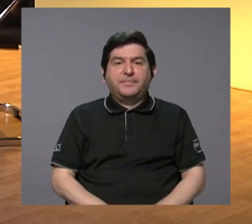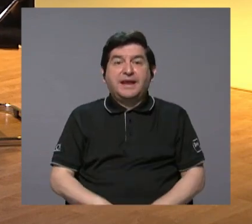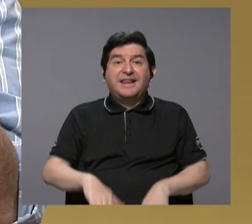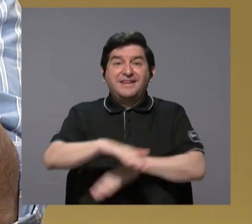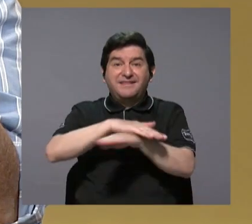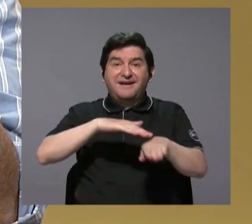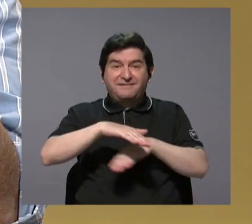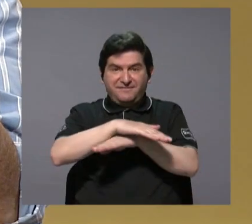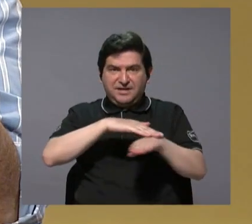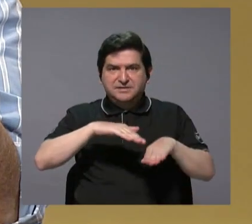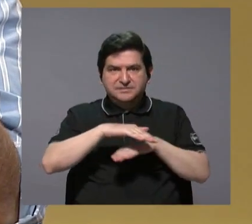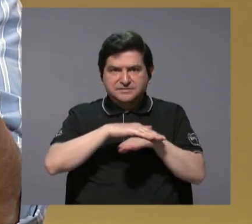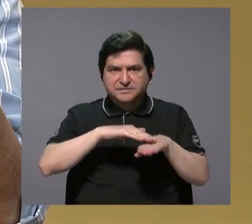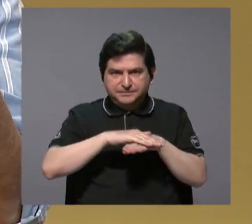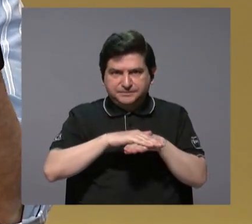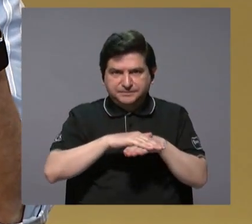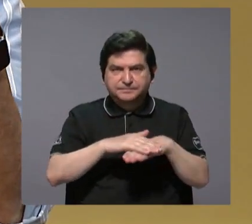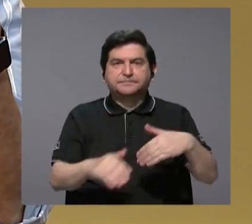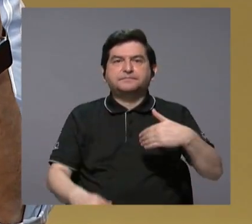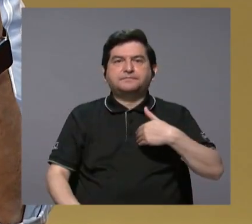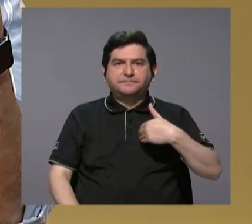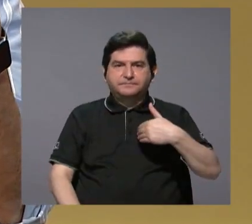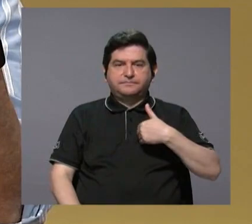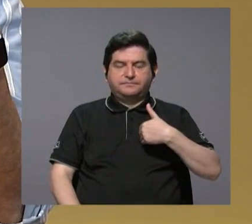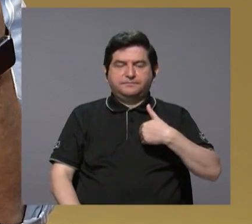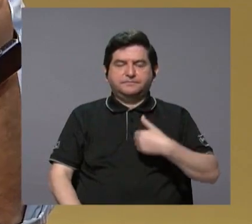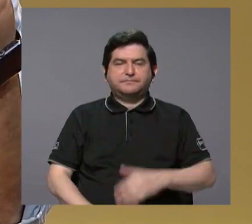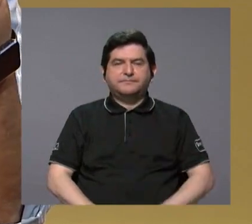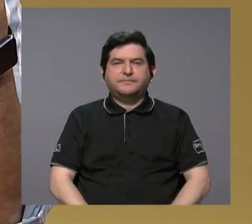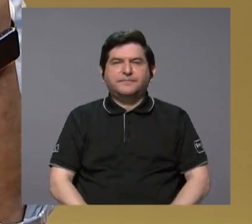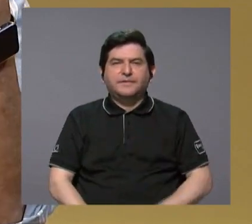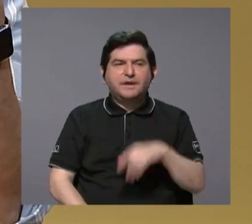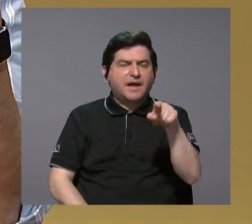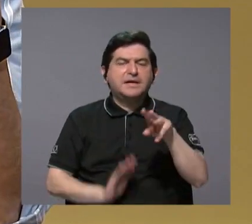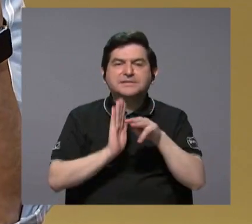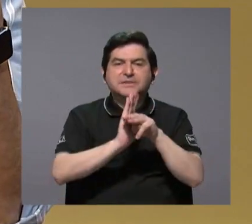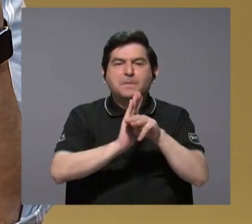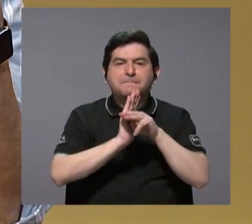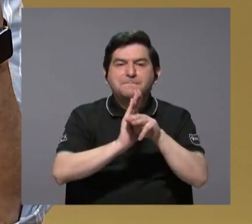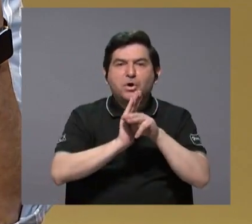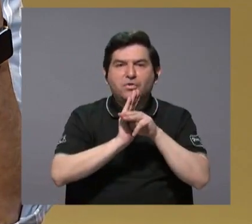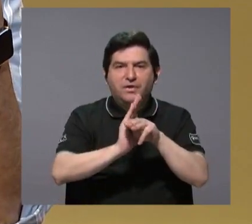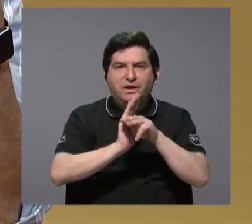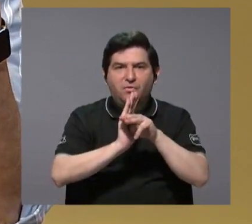sustento de ese modelo